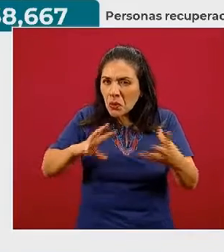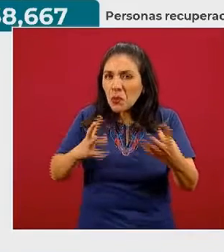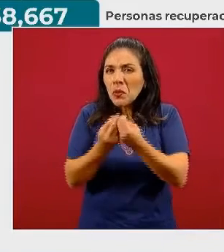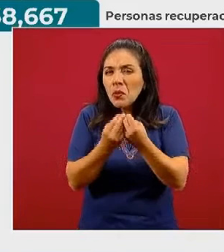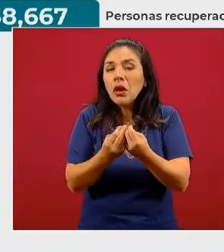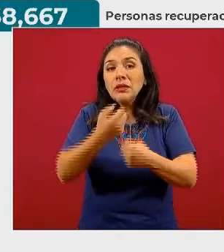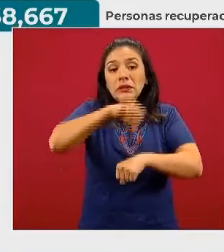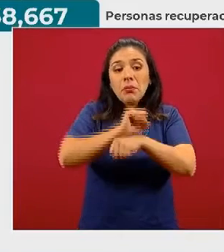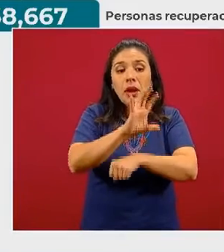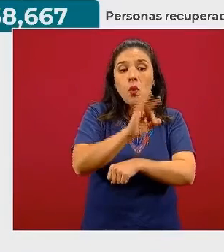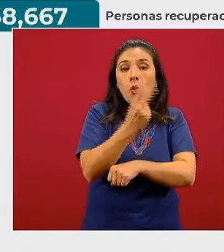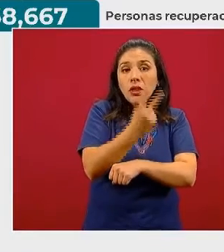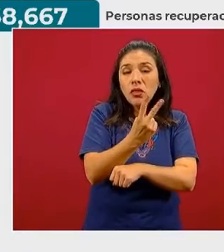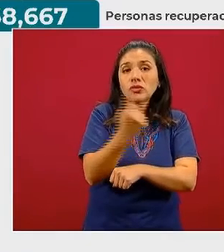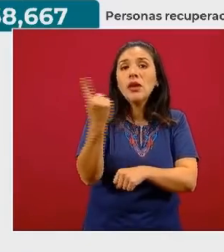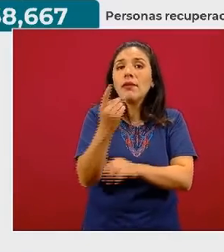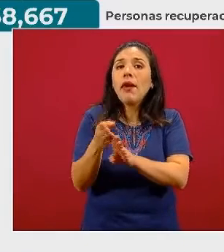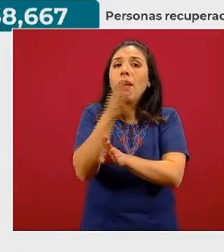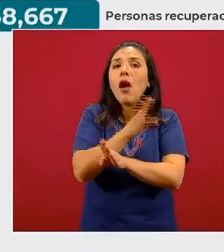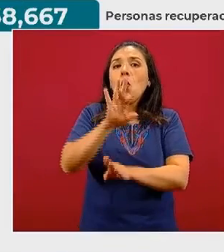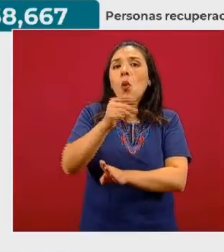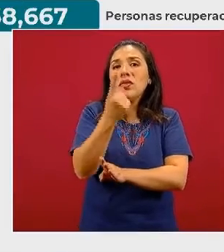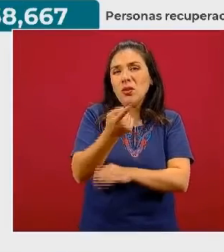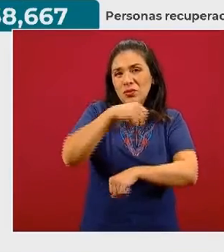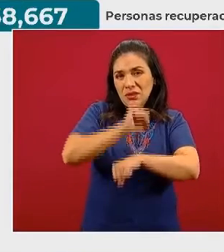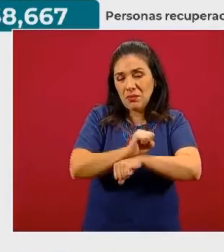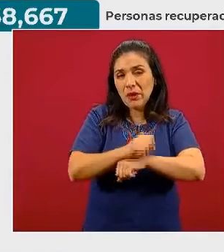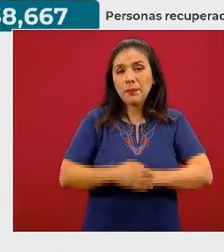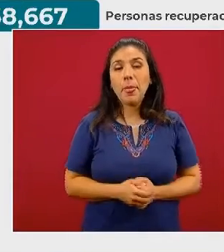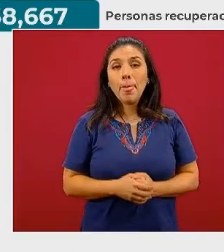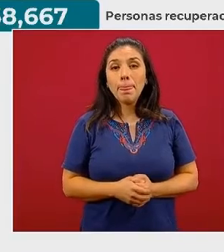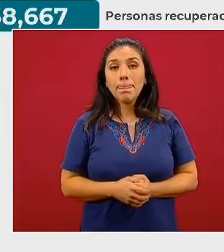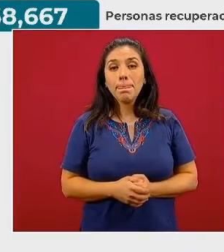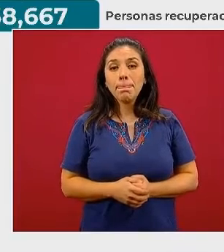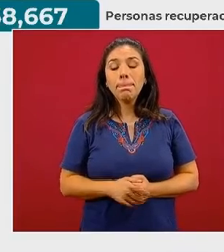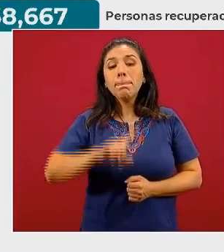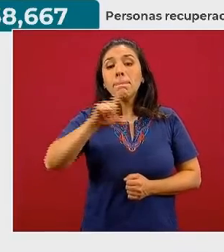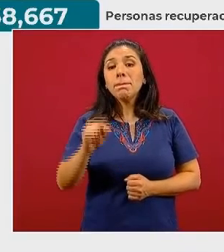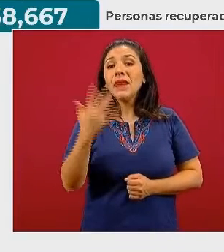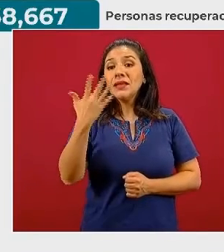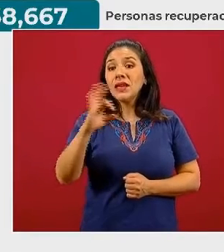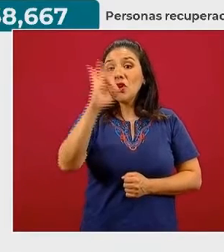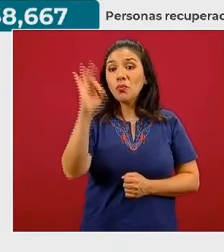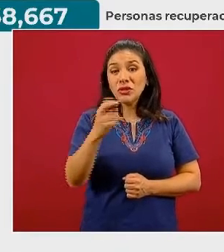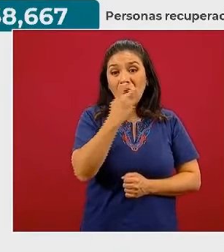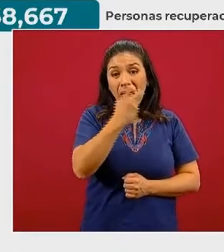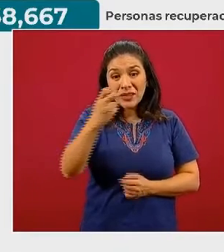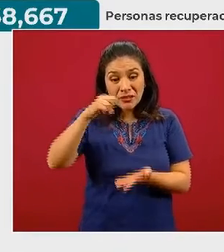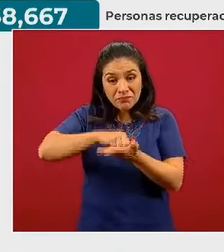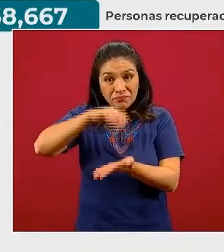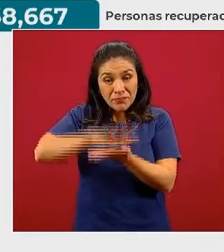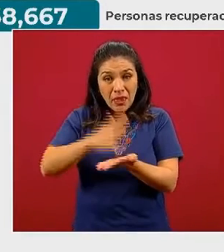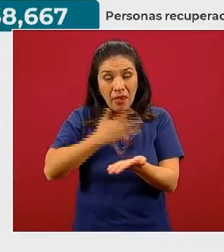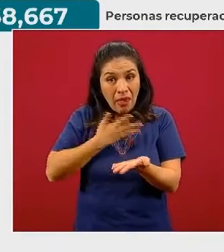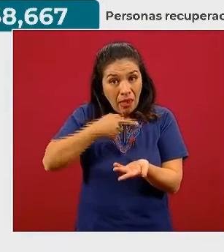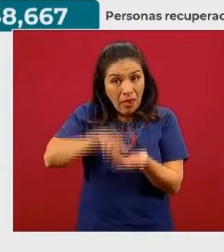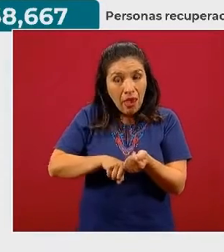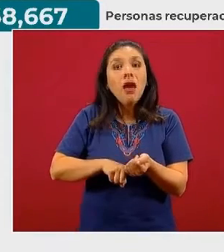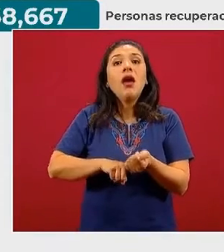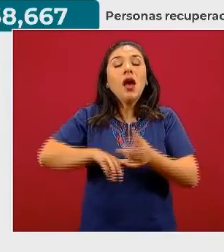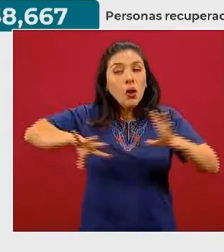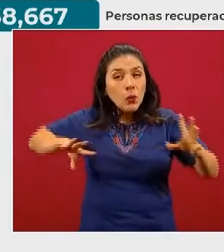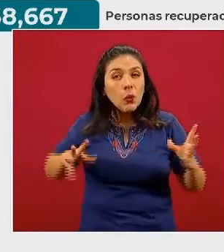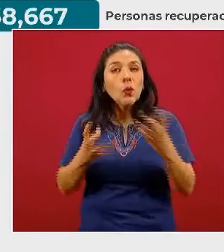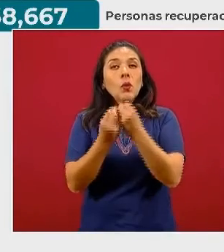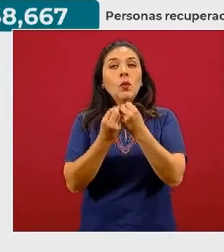42 con respecto a los que hubo en la semana 41. Y 5% de los casos que se registran